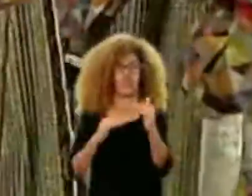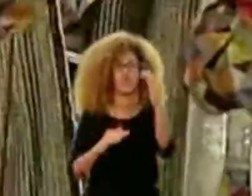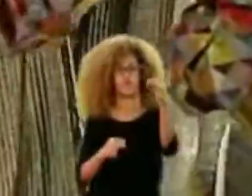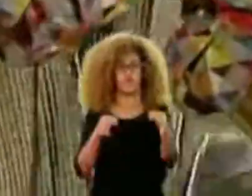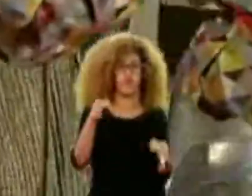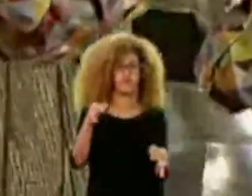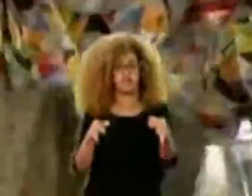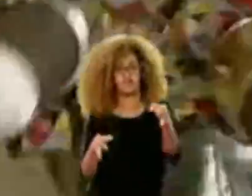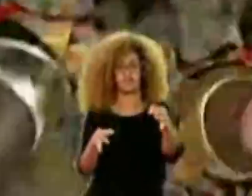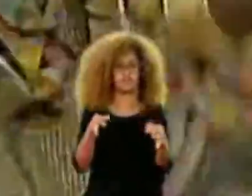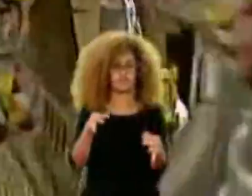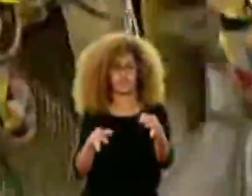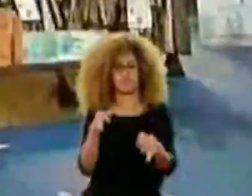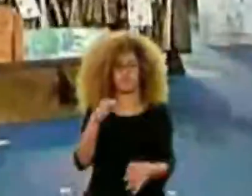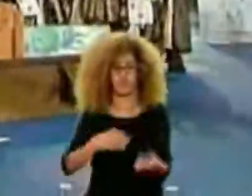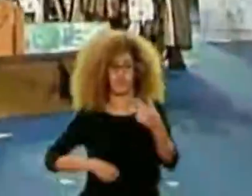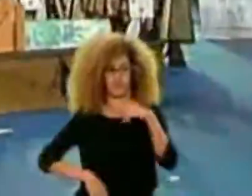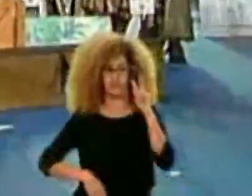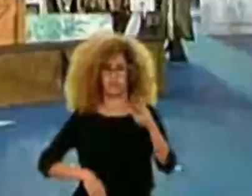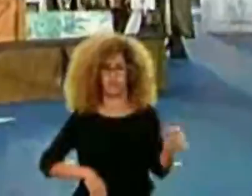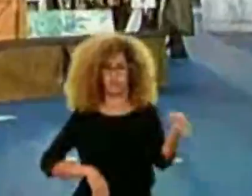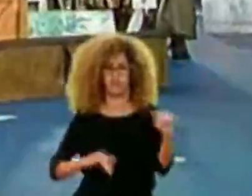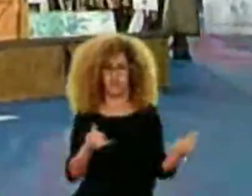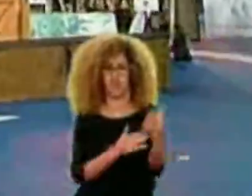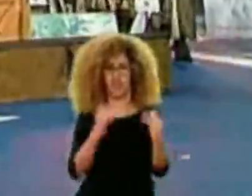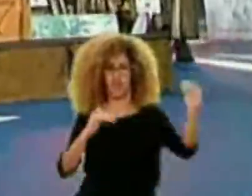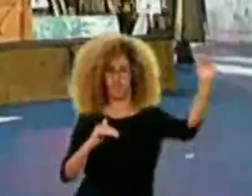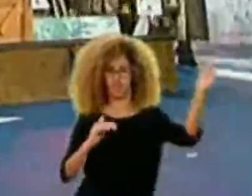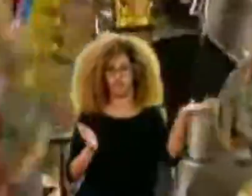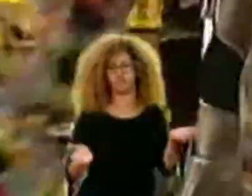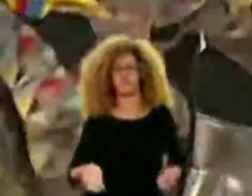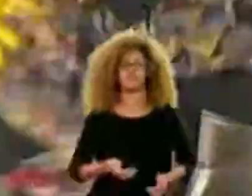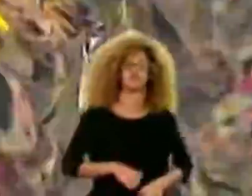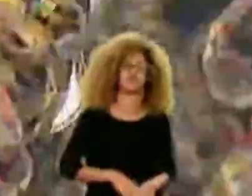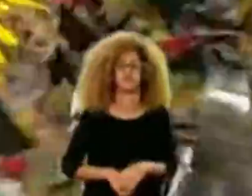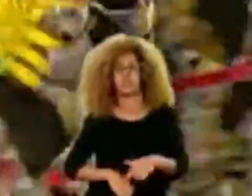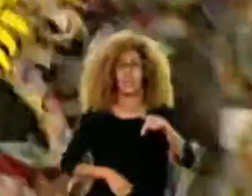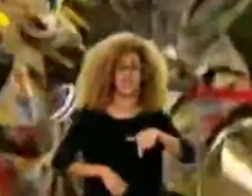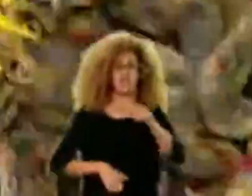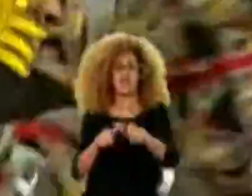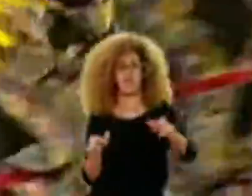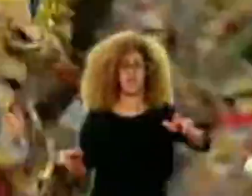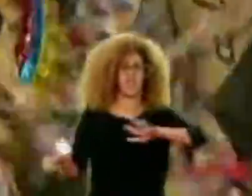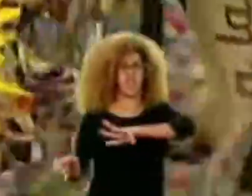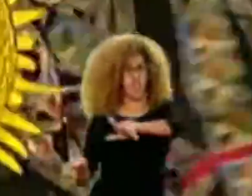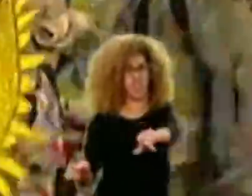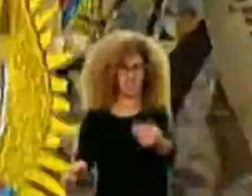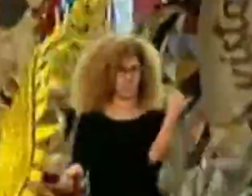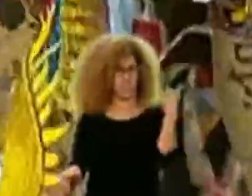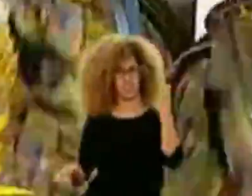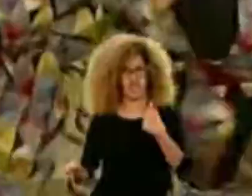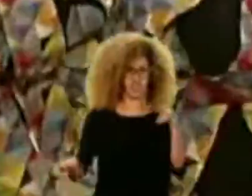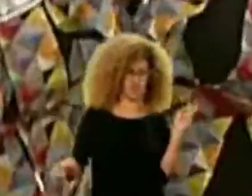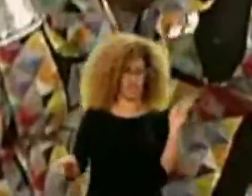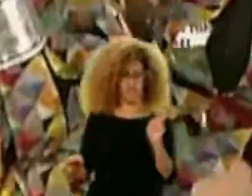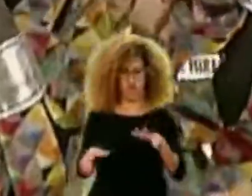y equitativa. Pero siempre Tenerife por arriba. Aquí hay muchos que son saqueadores.